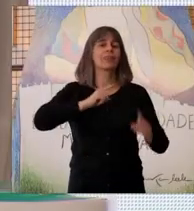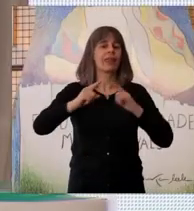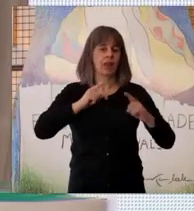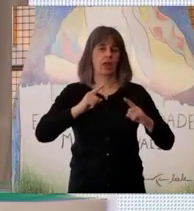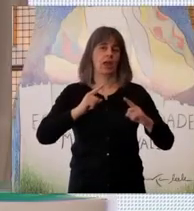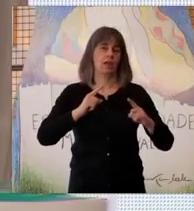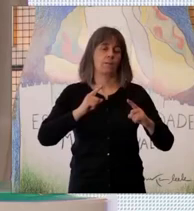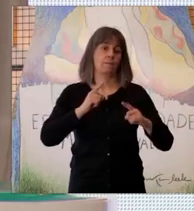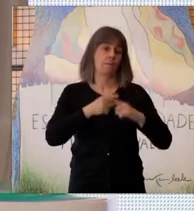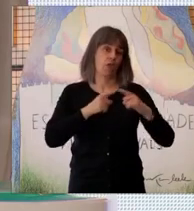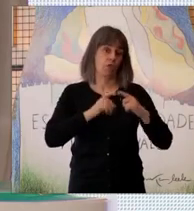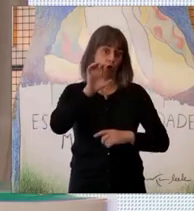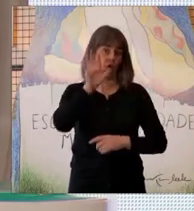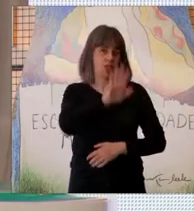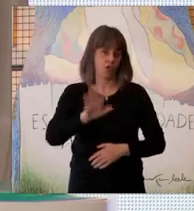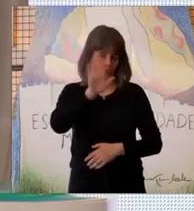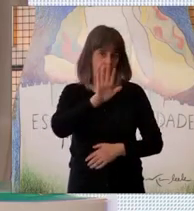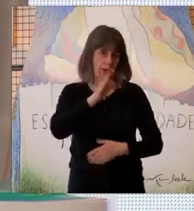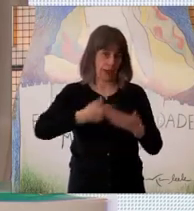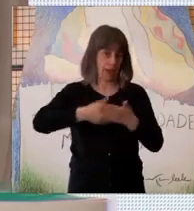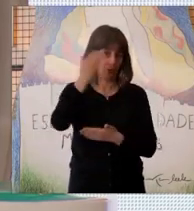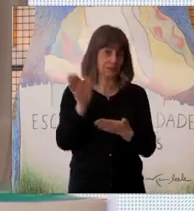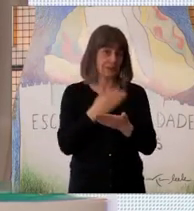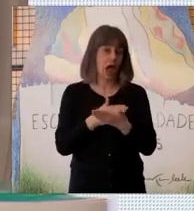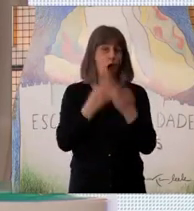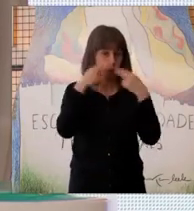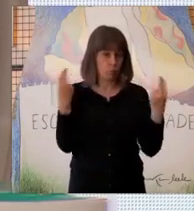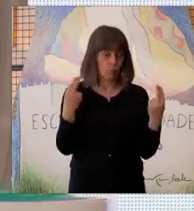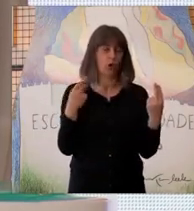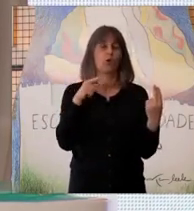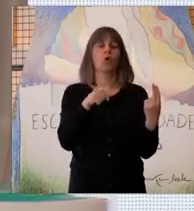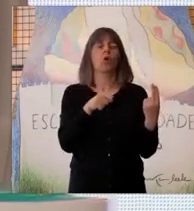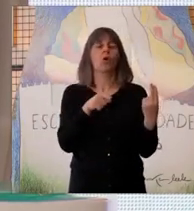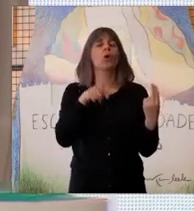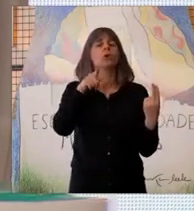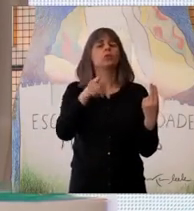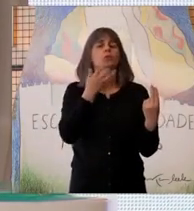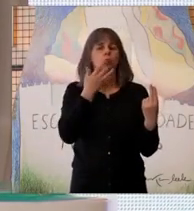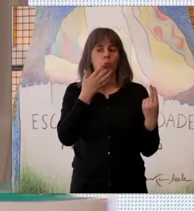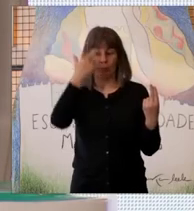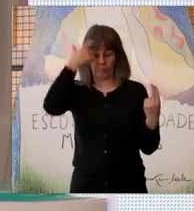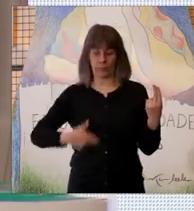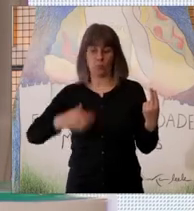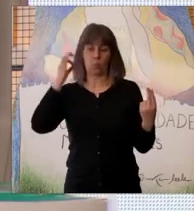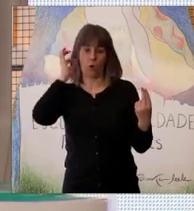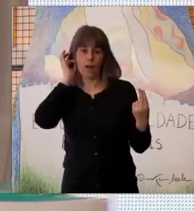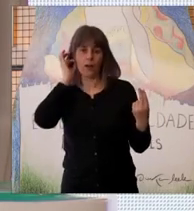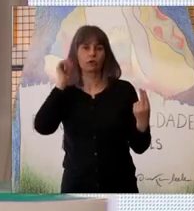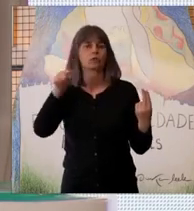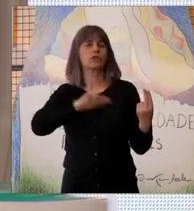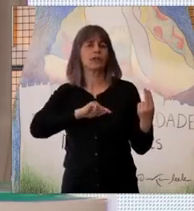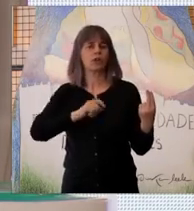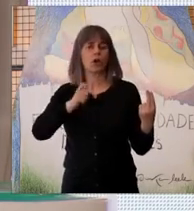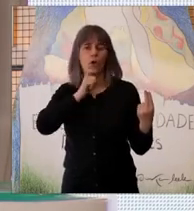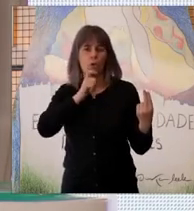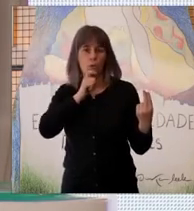como público yo quería preguntarte qué te encontraste como mujer siendo una de las primeras